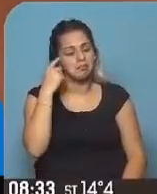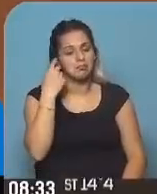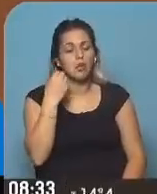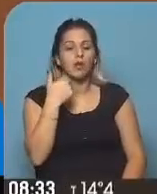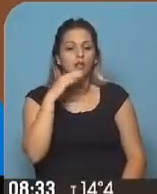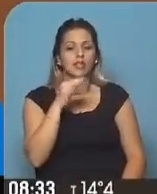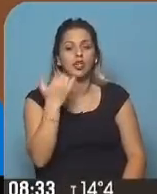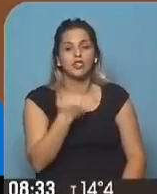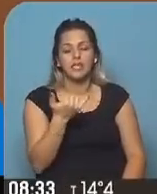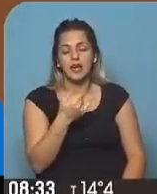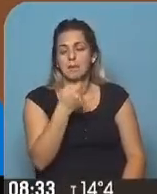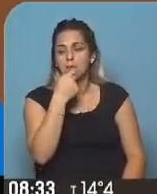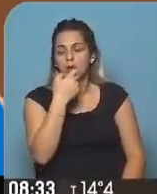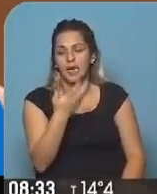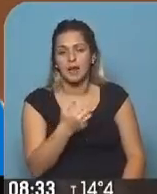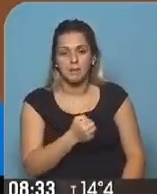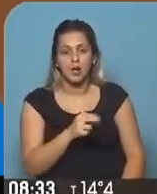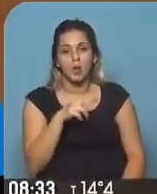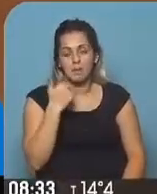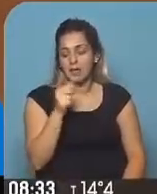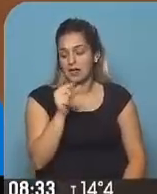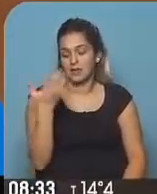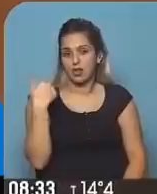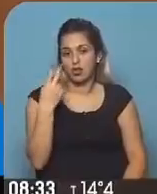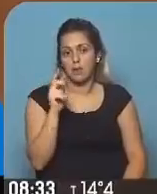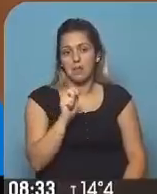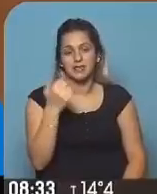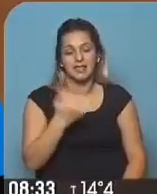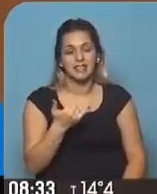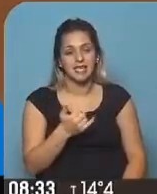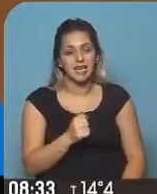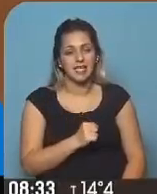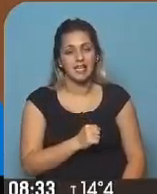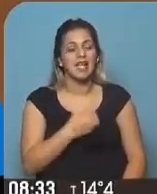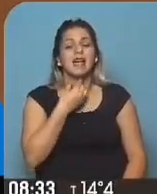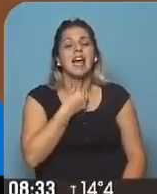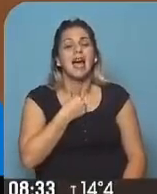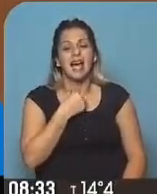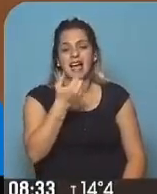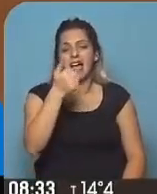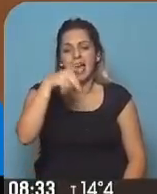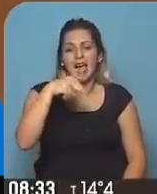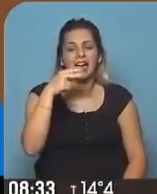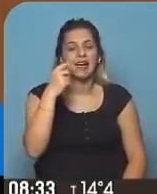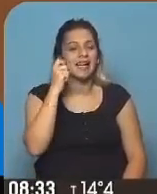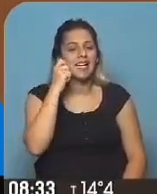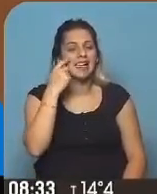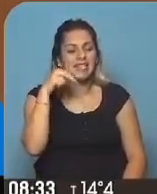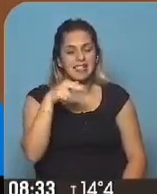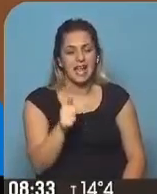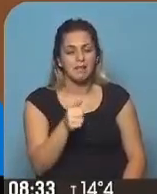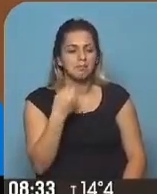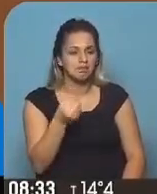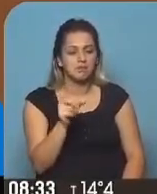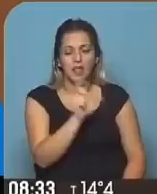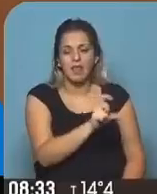nuestros hijos tienen, de hecho mi hija la tuvo hace 2 meses, la angina, la bacteria Streptococcus pyogenes? ¿En qué se